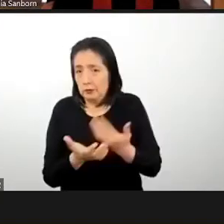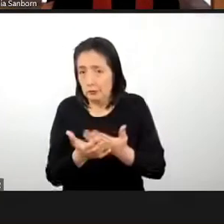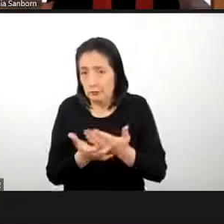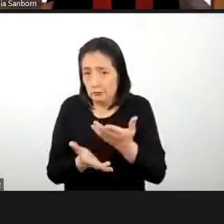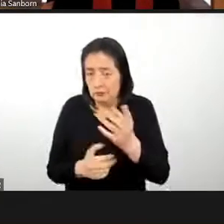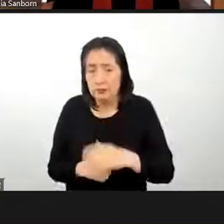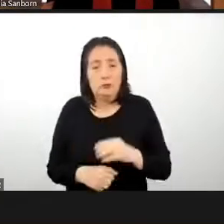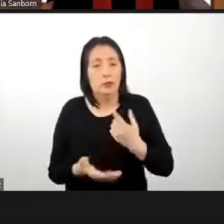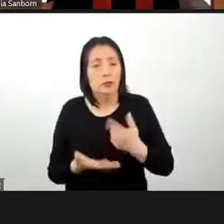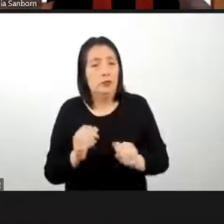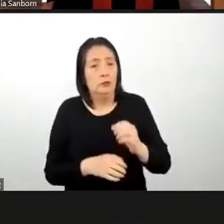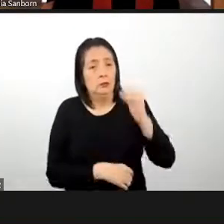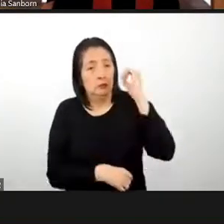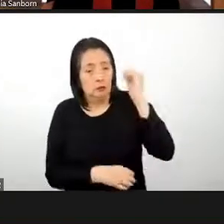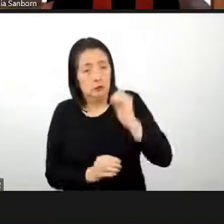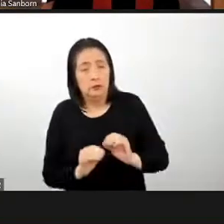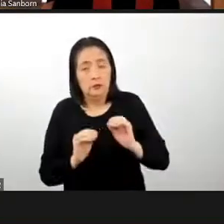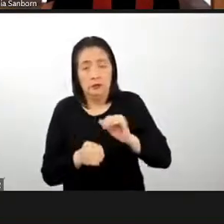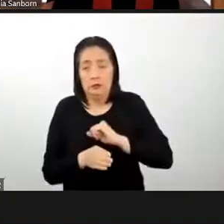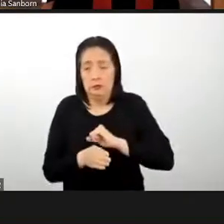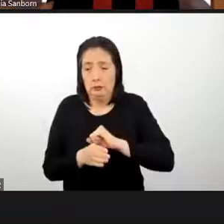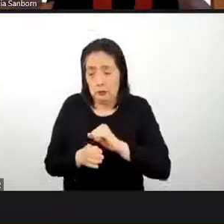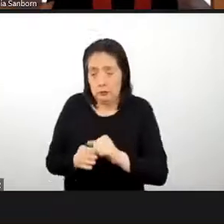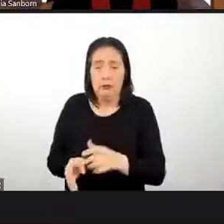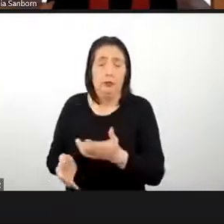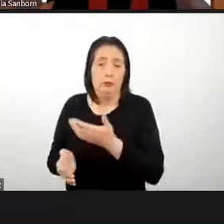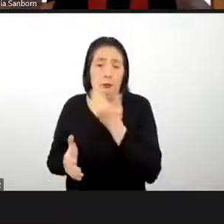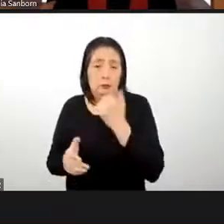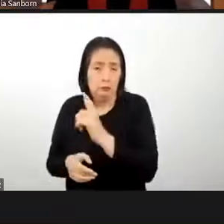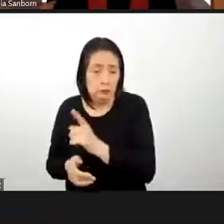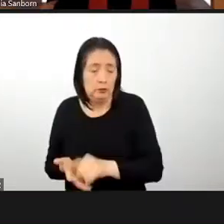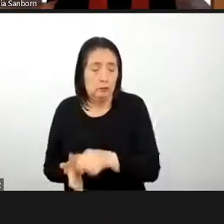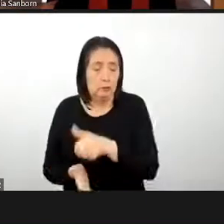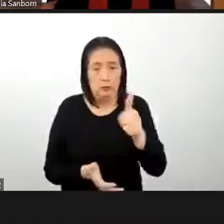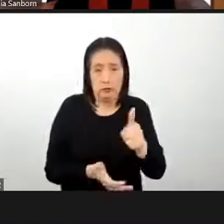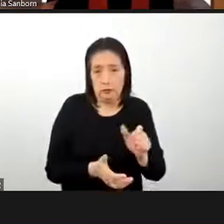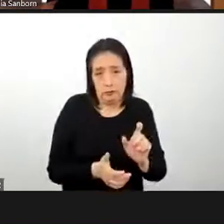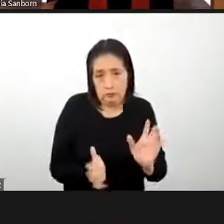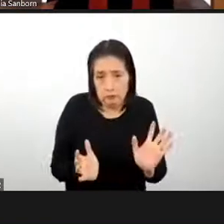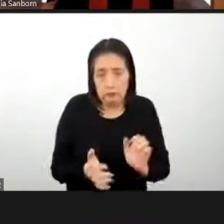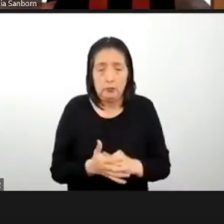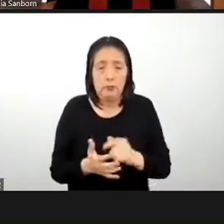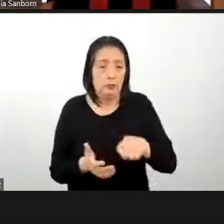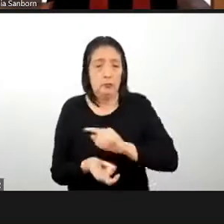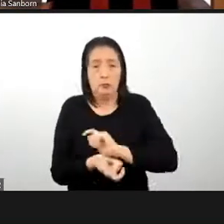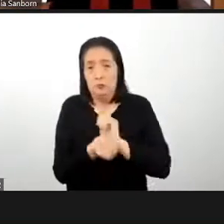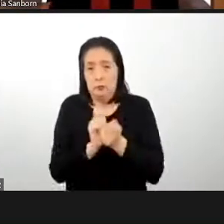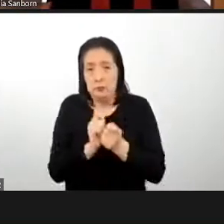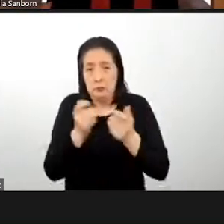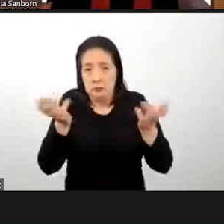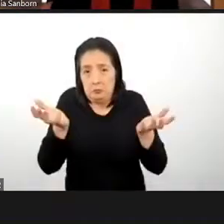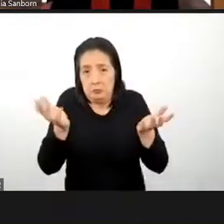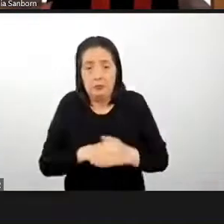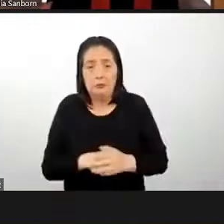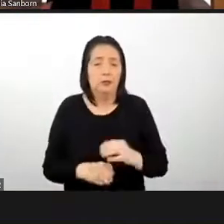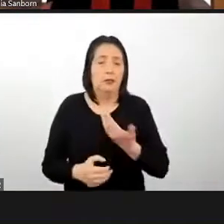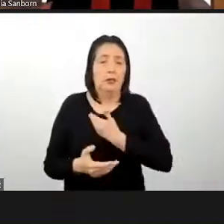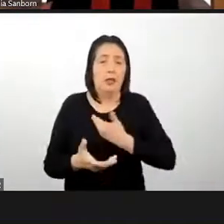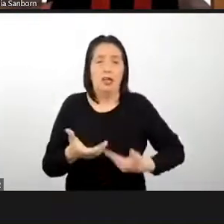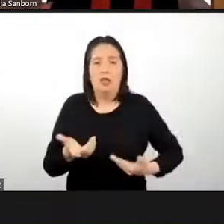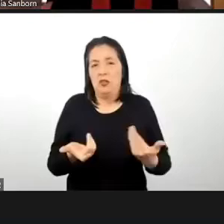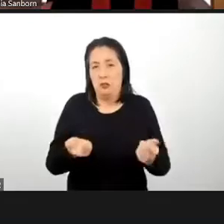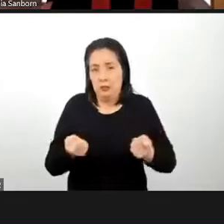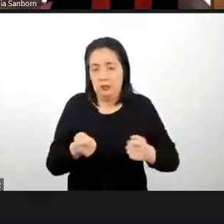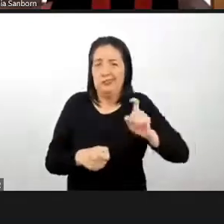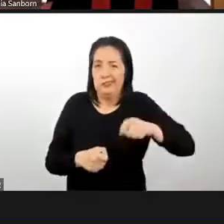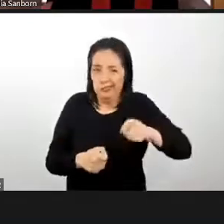se ejercen mejor por unas personas que por otras, ¿no? Y que por tanto, como esto no cambia, el Estado tiene que poner en